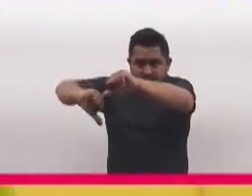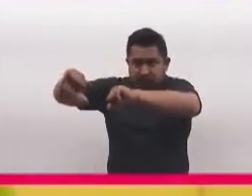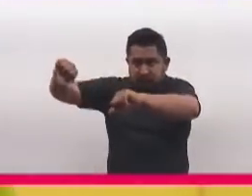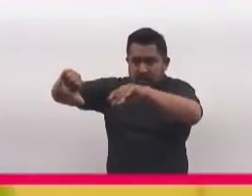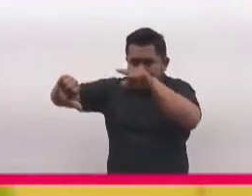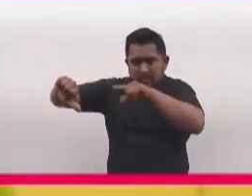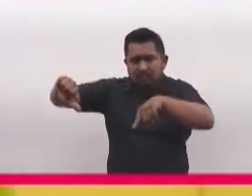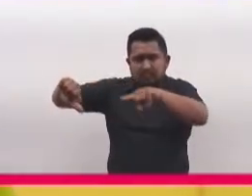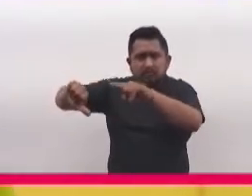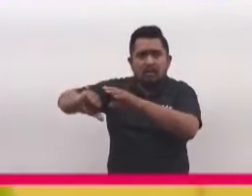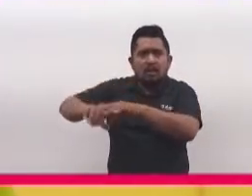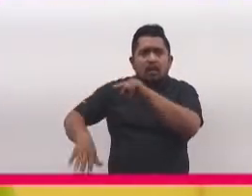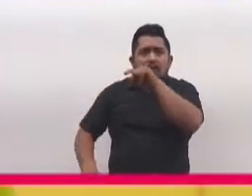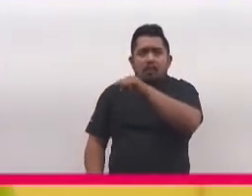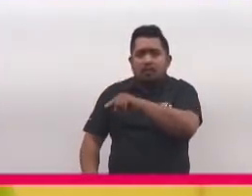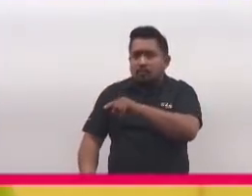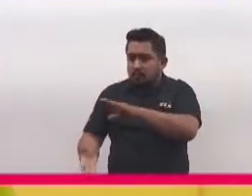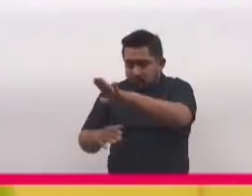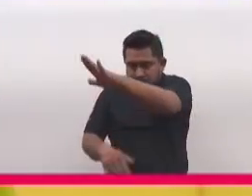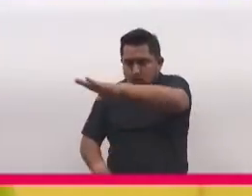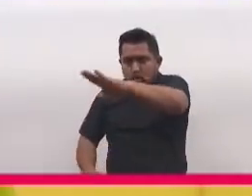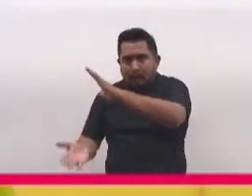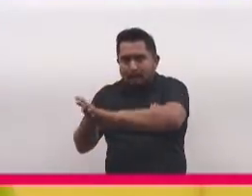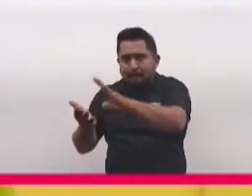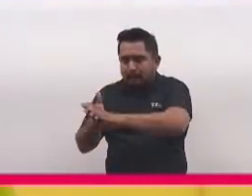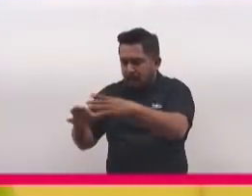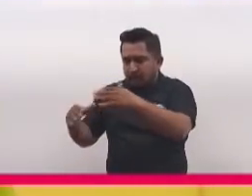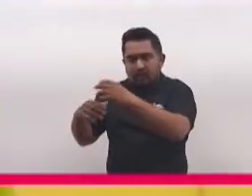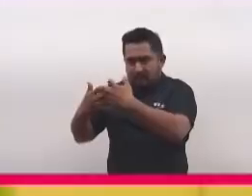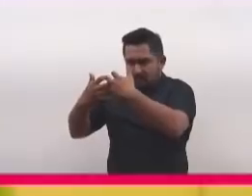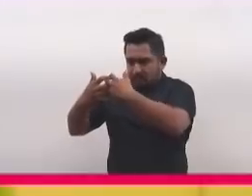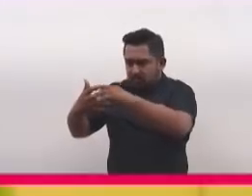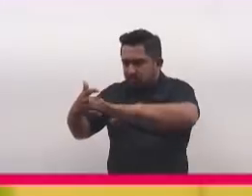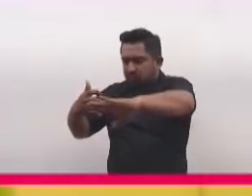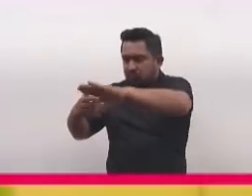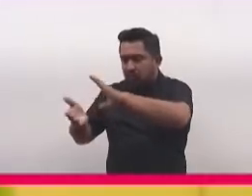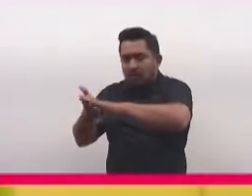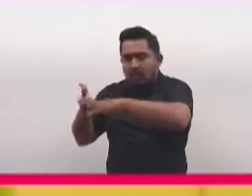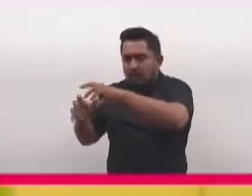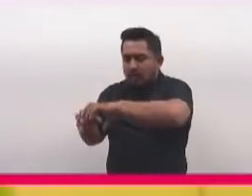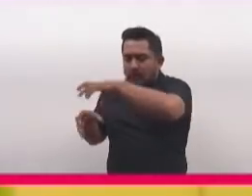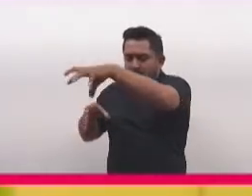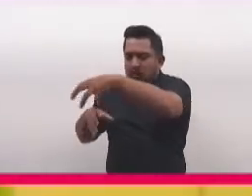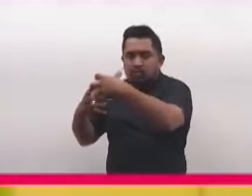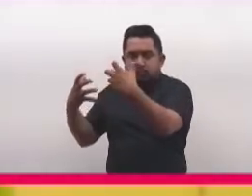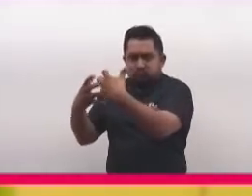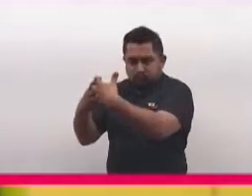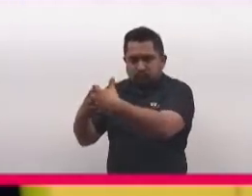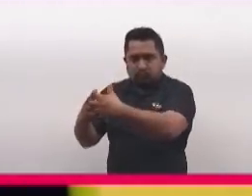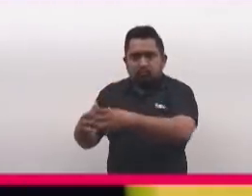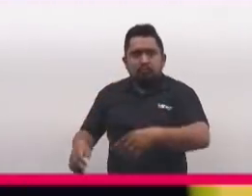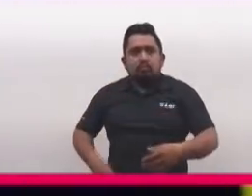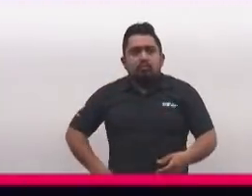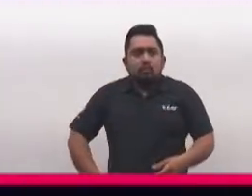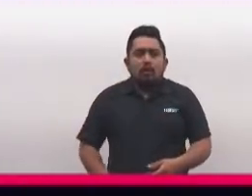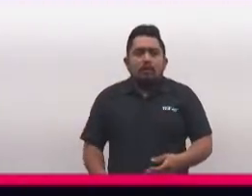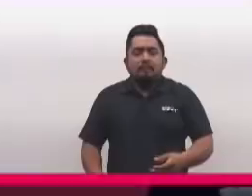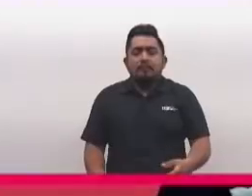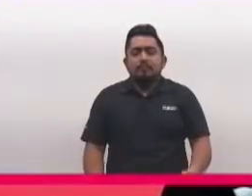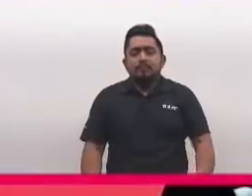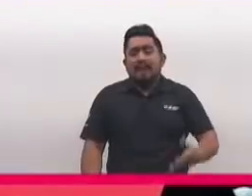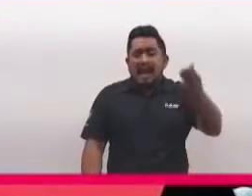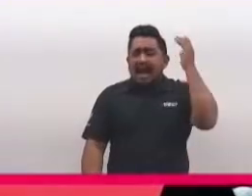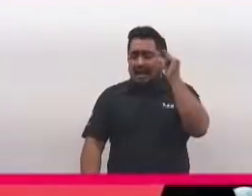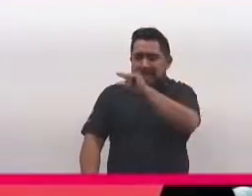estaba queriendo comprar un terreno la empresa en aquel entonces de la familia se llamaba o permite operaciones mercantiles